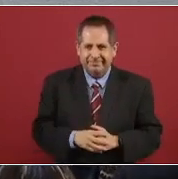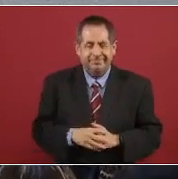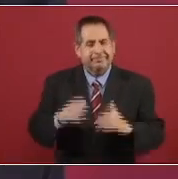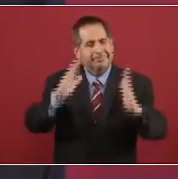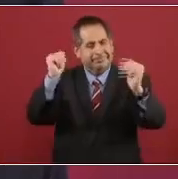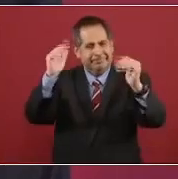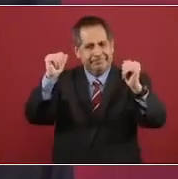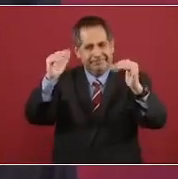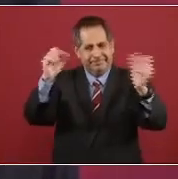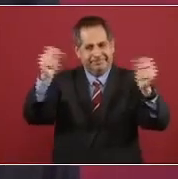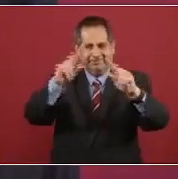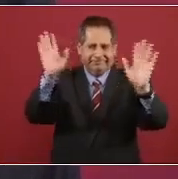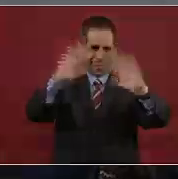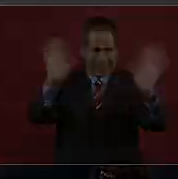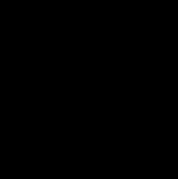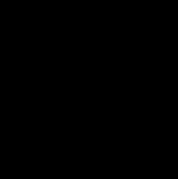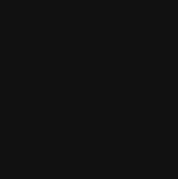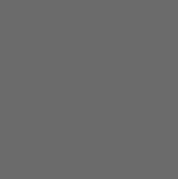Adiós, adiós, adiós.